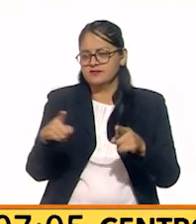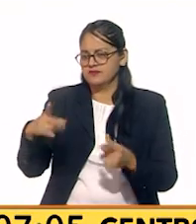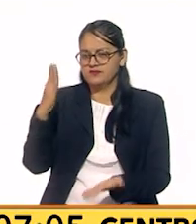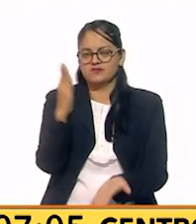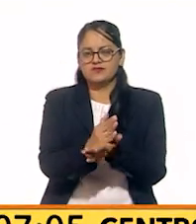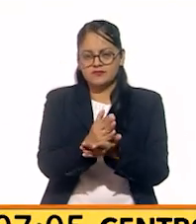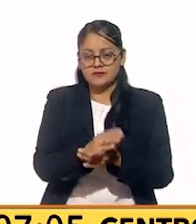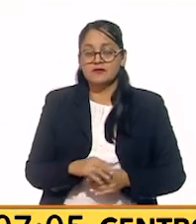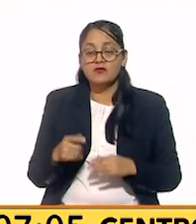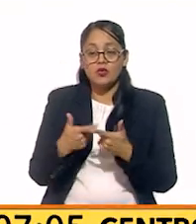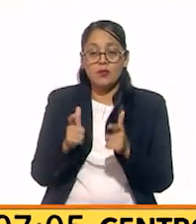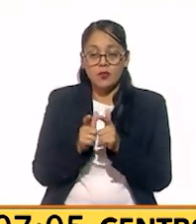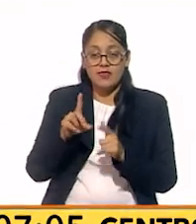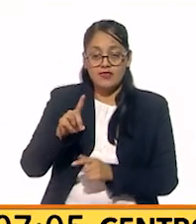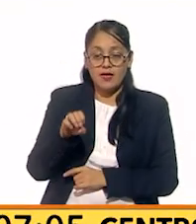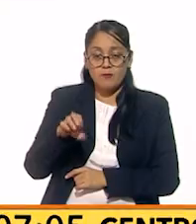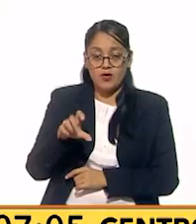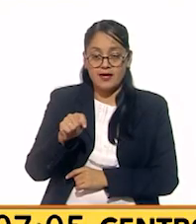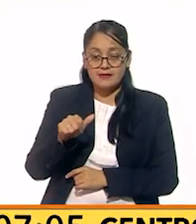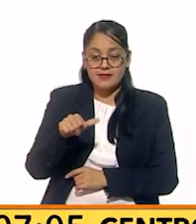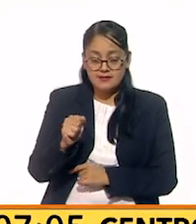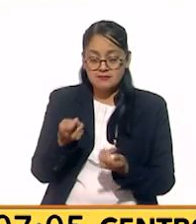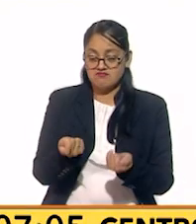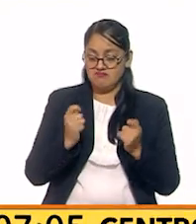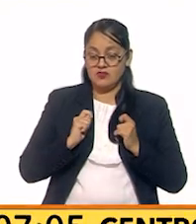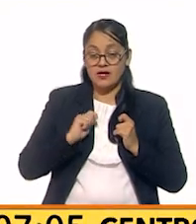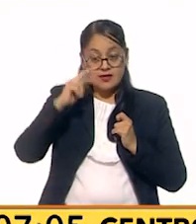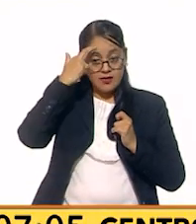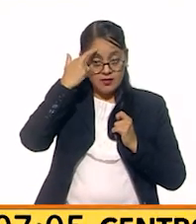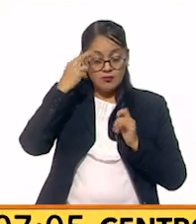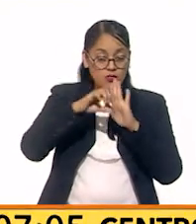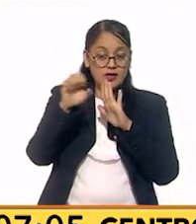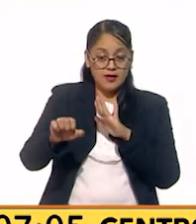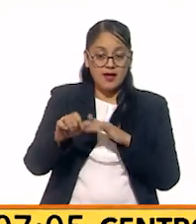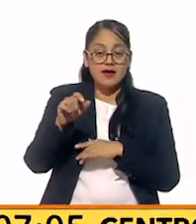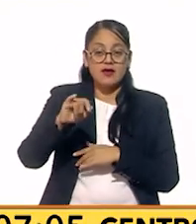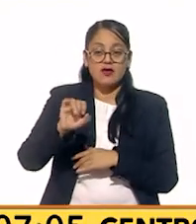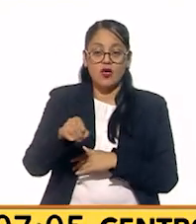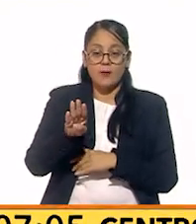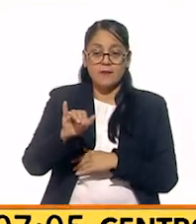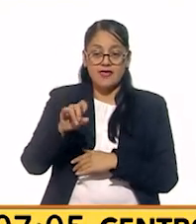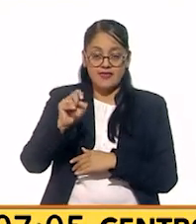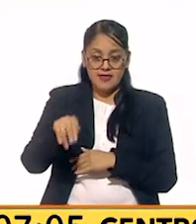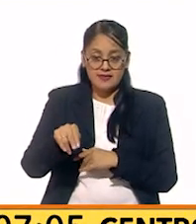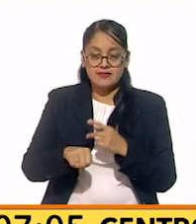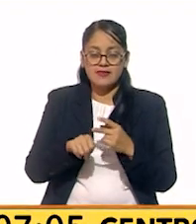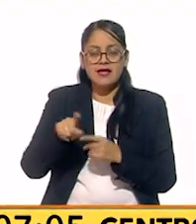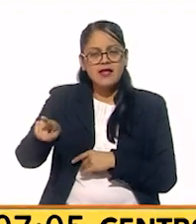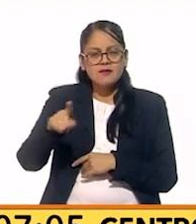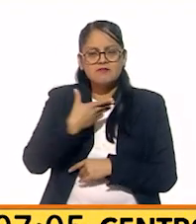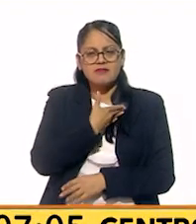demócratas han mostrado que cuando están en el poder, o sea, no olvidemos el hecho de que estaba Joe Biden como